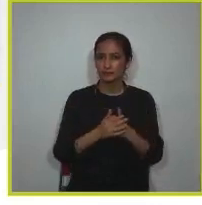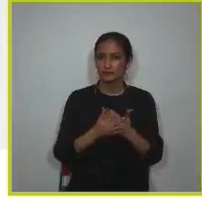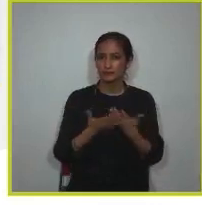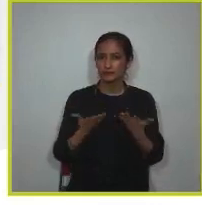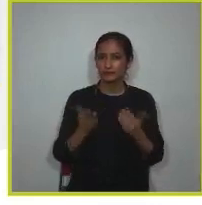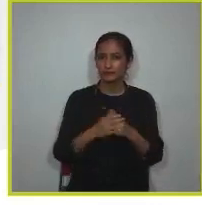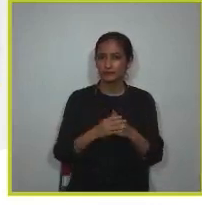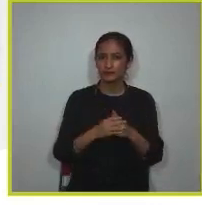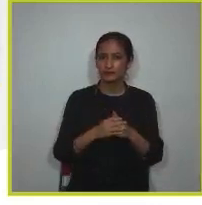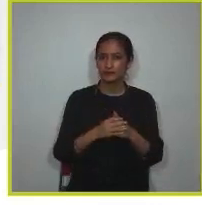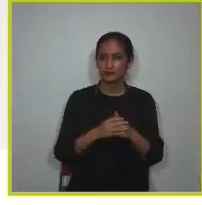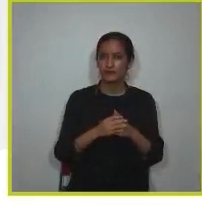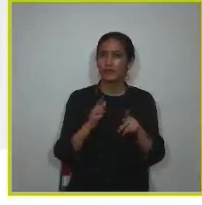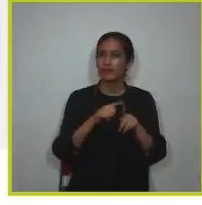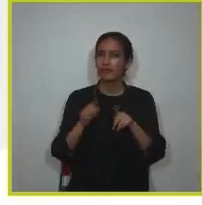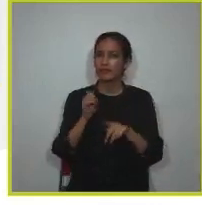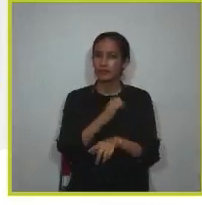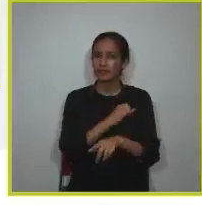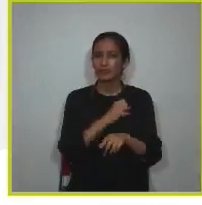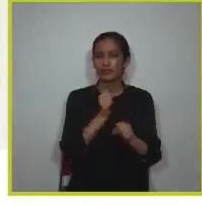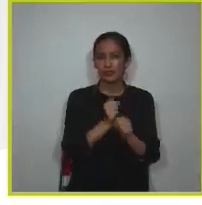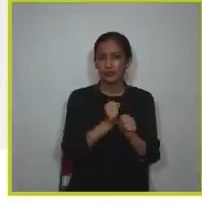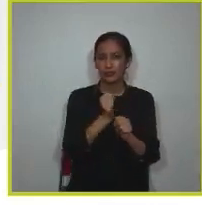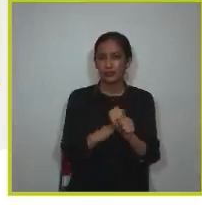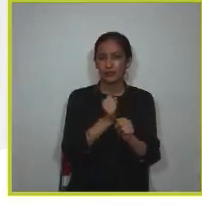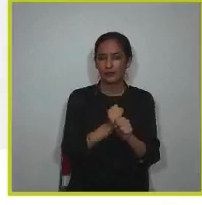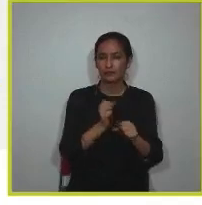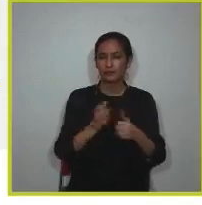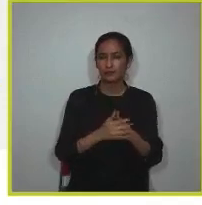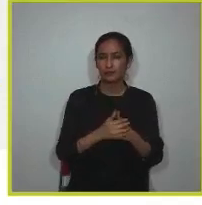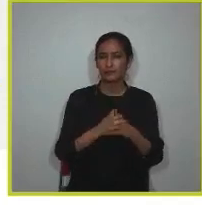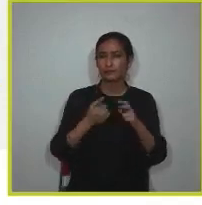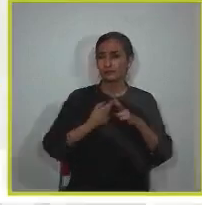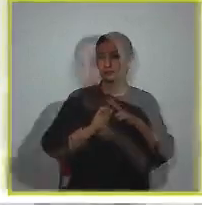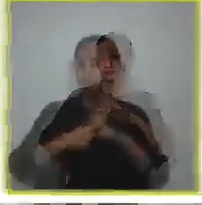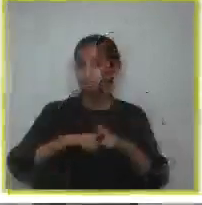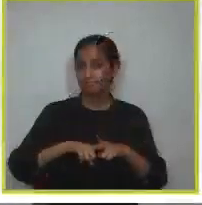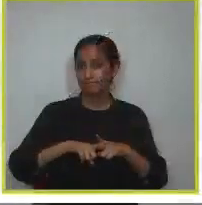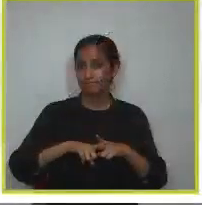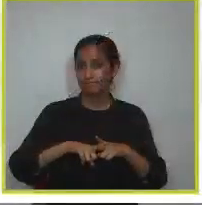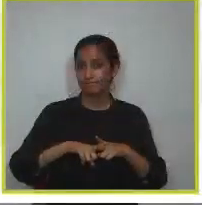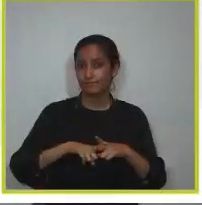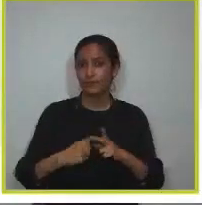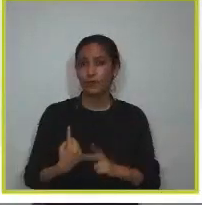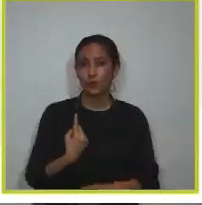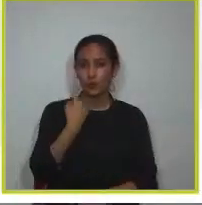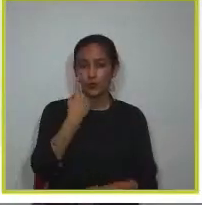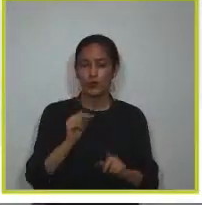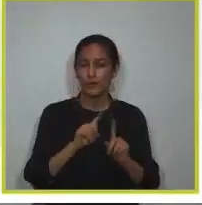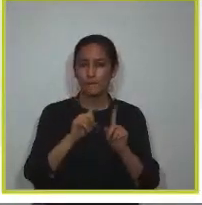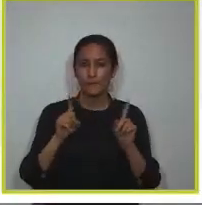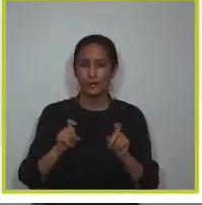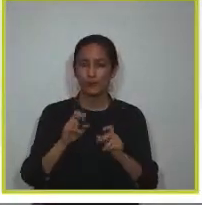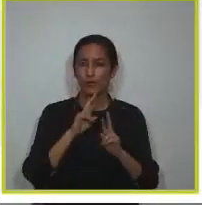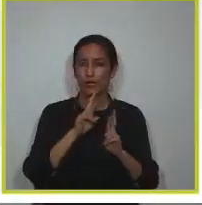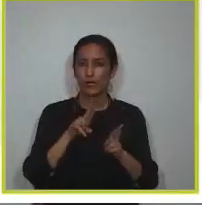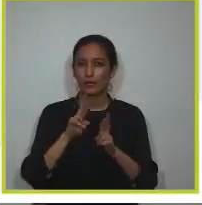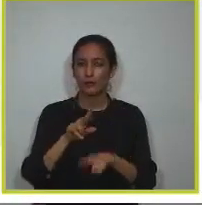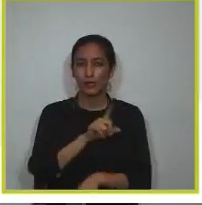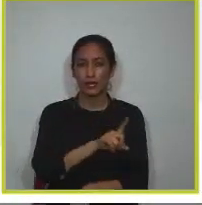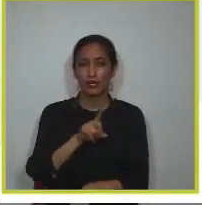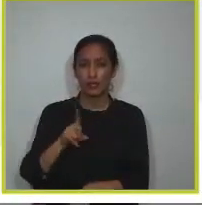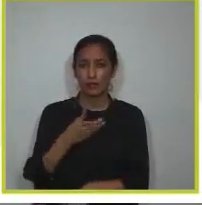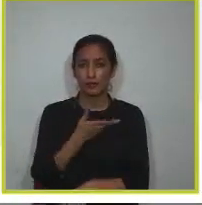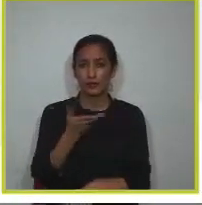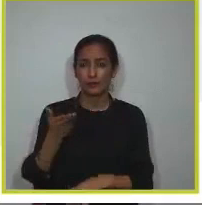en la en las instituciones en las que trabajan no Y empezamos vamos voy a hacer una sola pregunta que van a responder cada uno